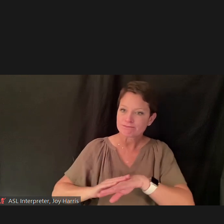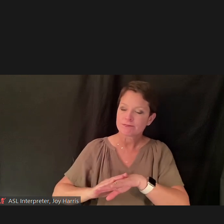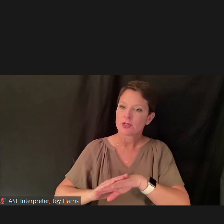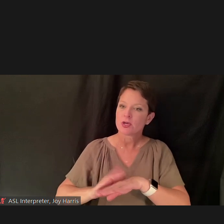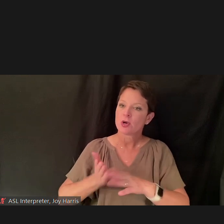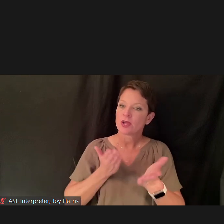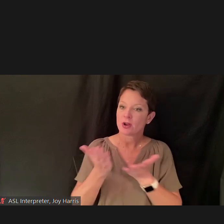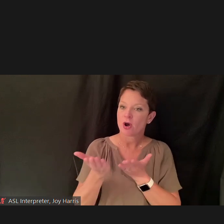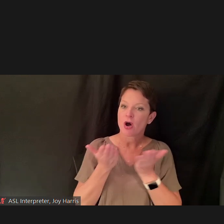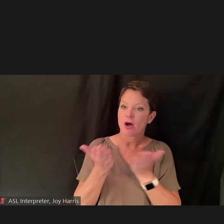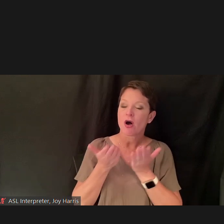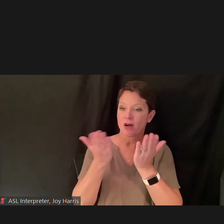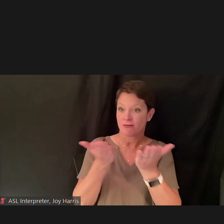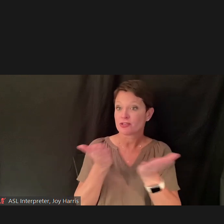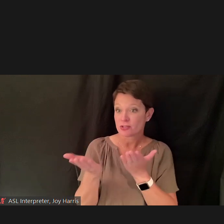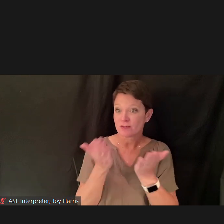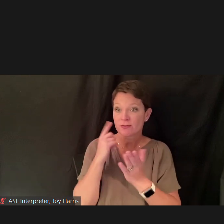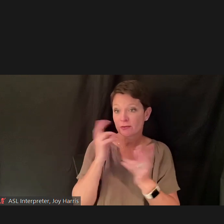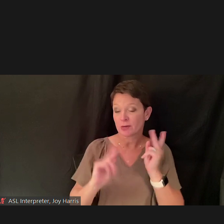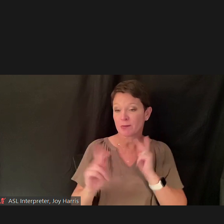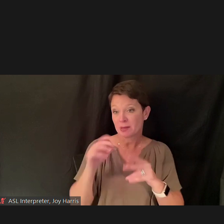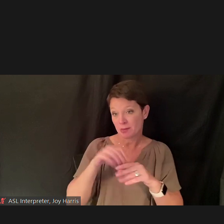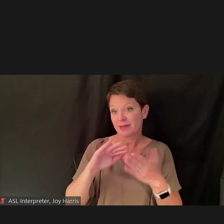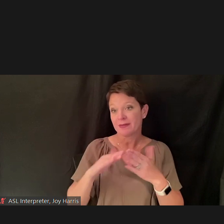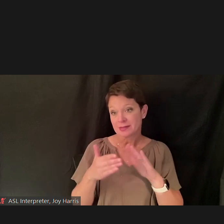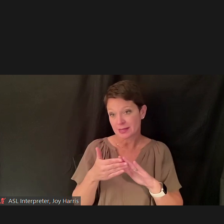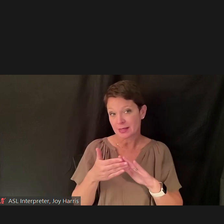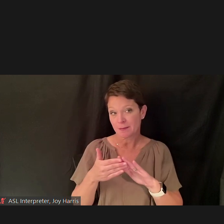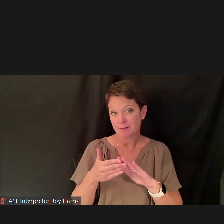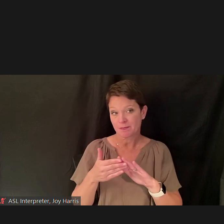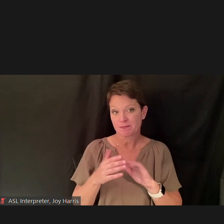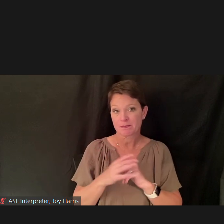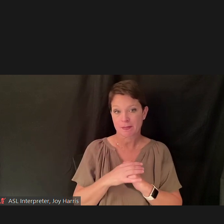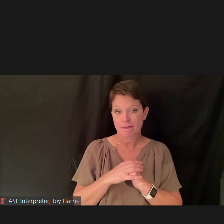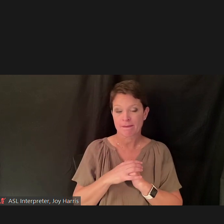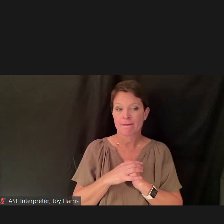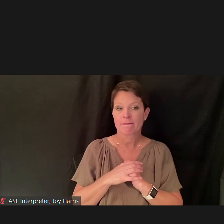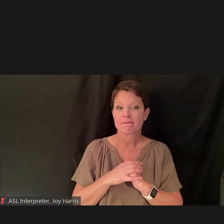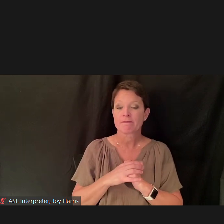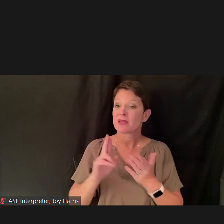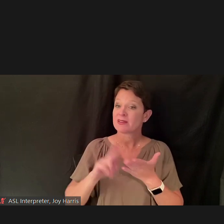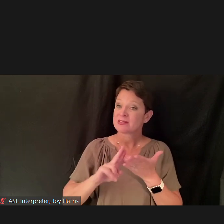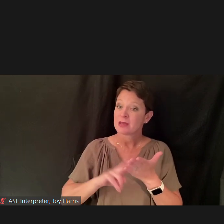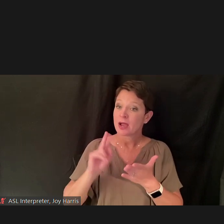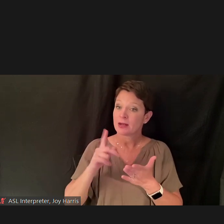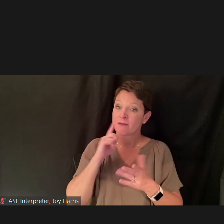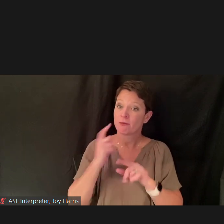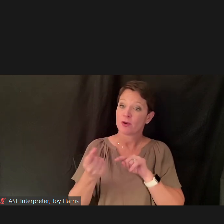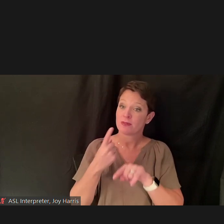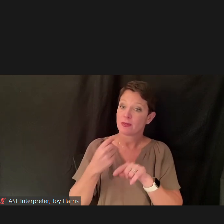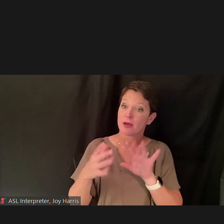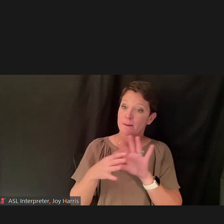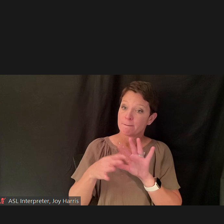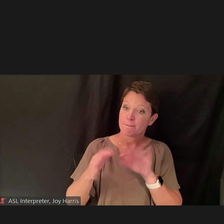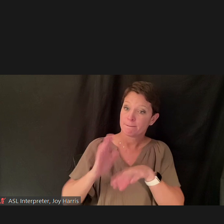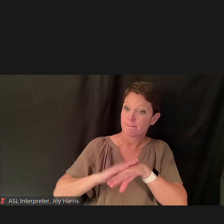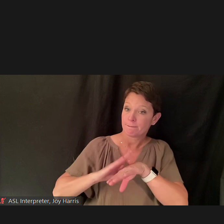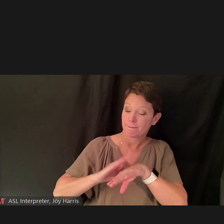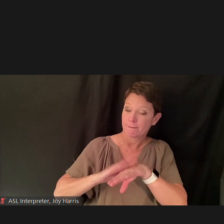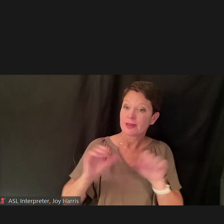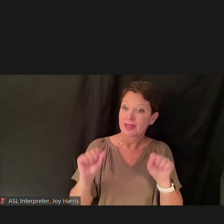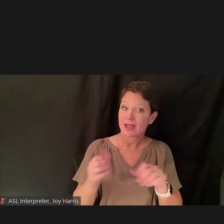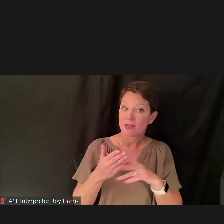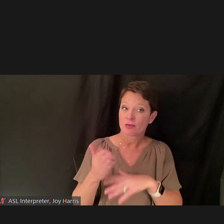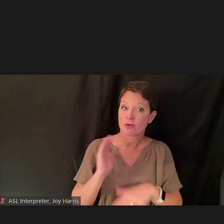para que la gente esté pendiente y lista para tomar acción en la ciudad.